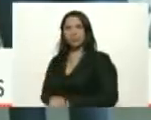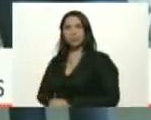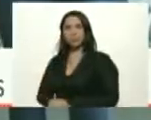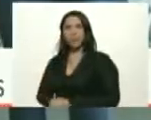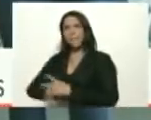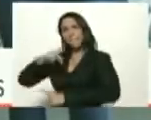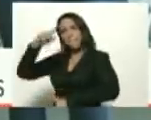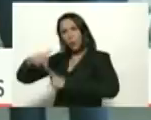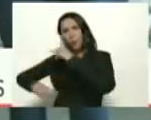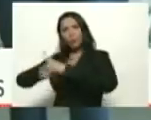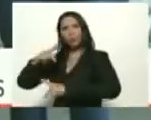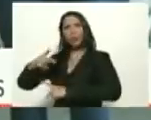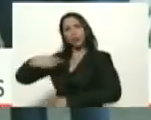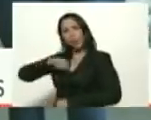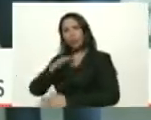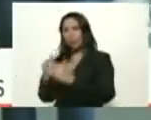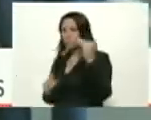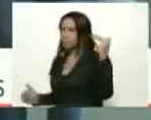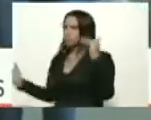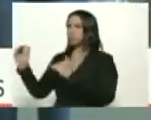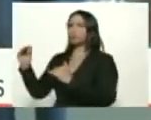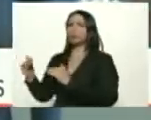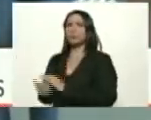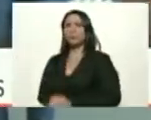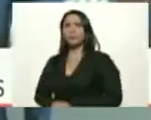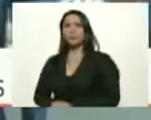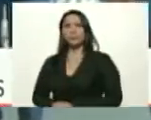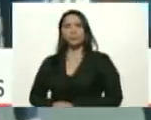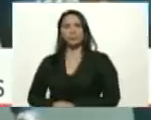que produciendo venceremos.